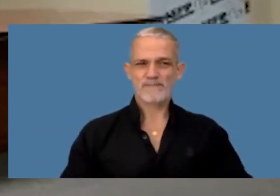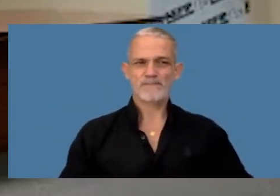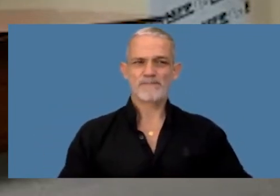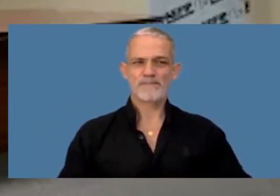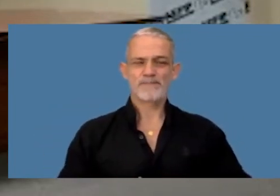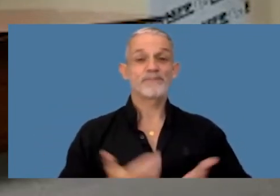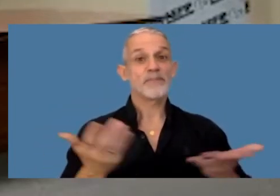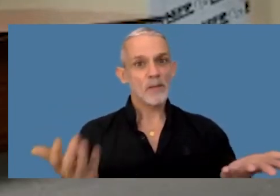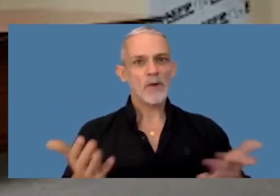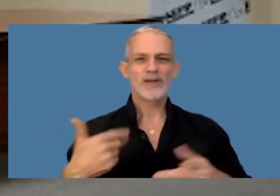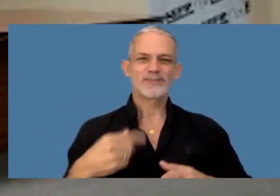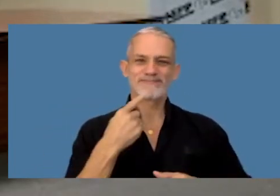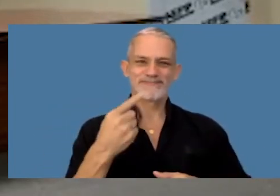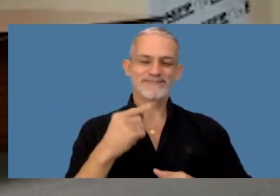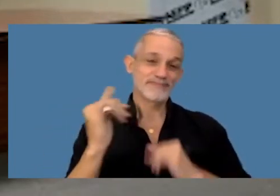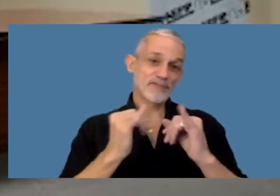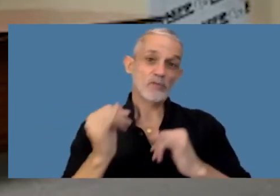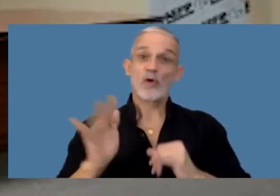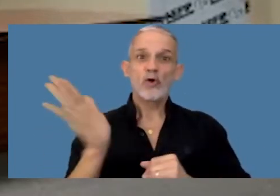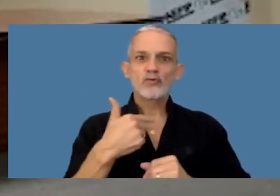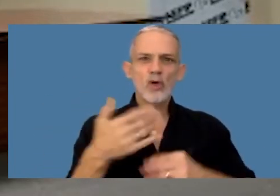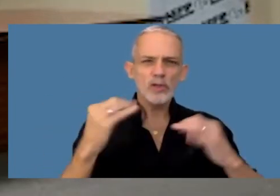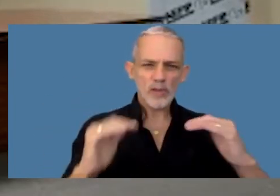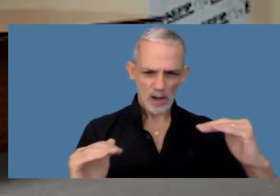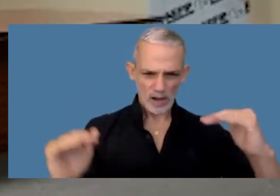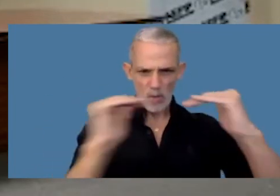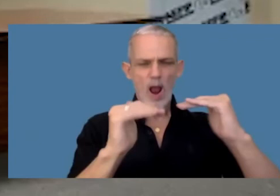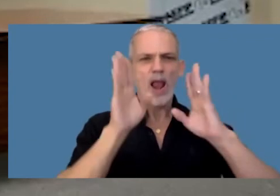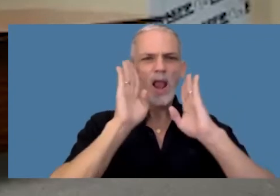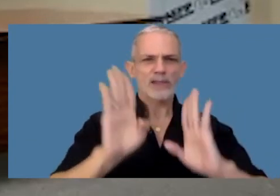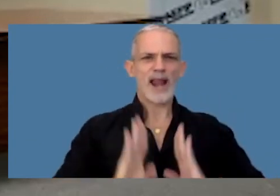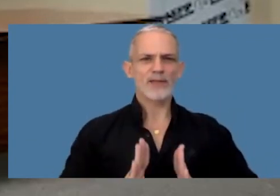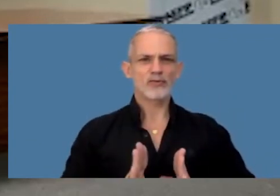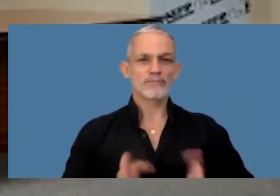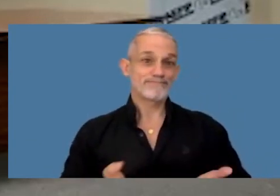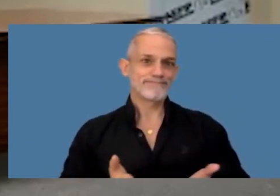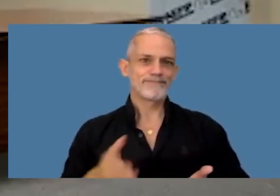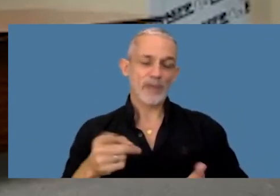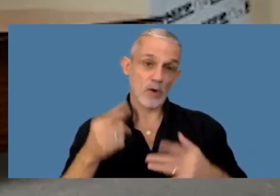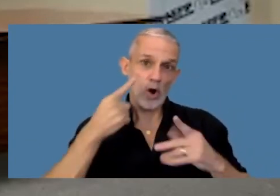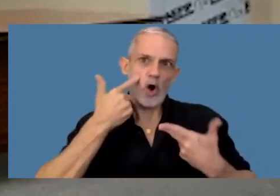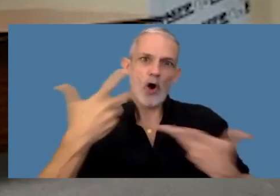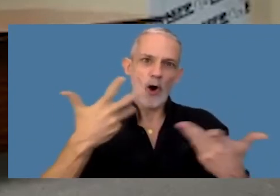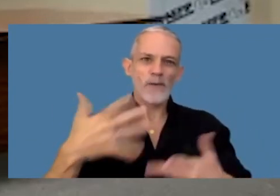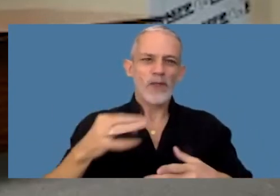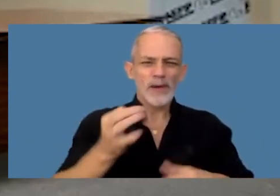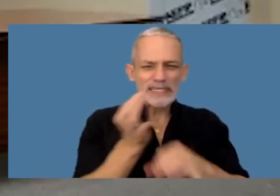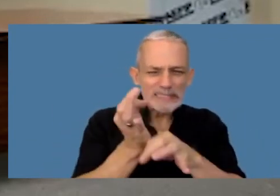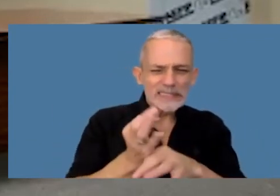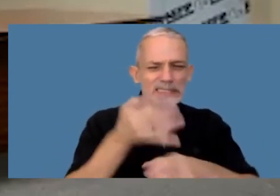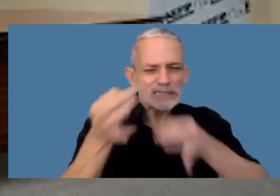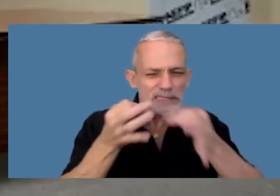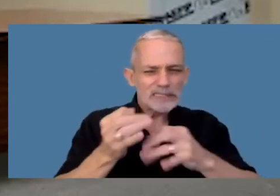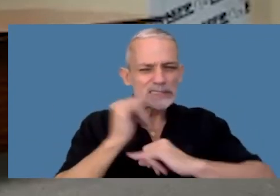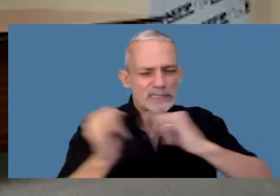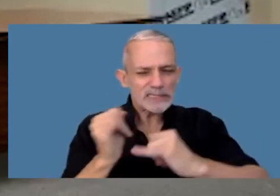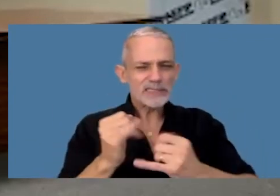Por eso decíamos, todos merecen igual trato. Pero para esto hay que obviamente concientizarlo, charlarlo,